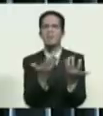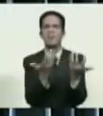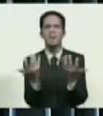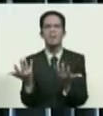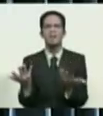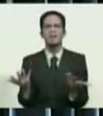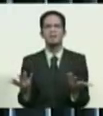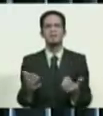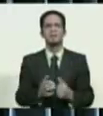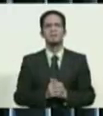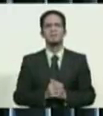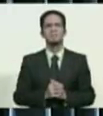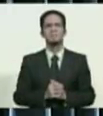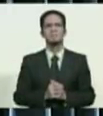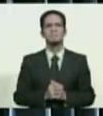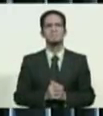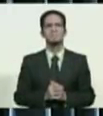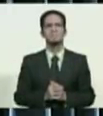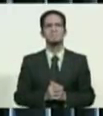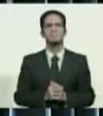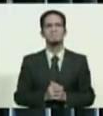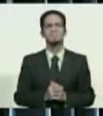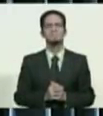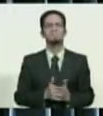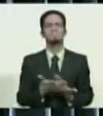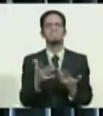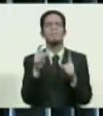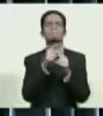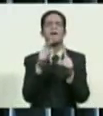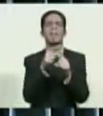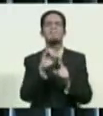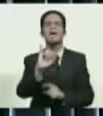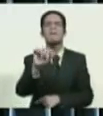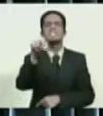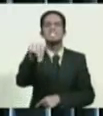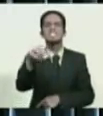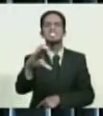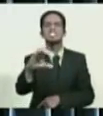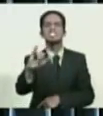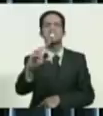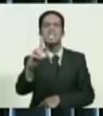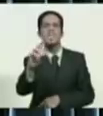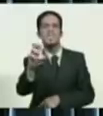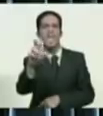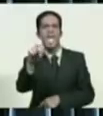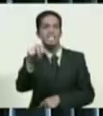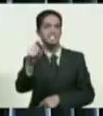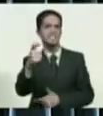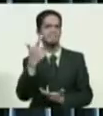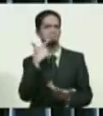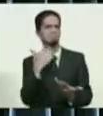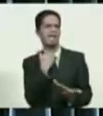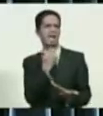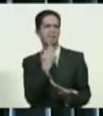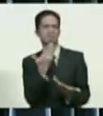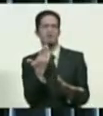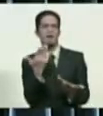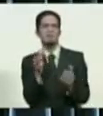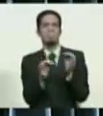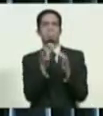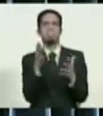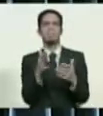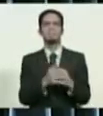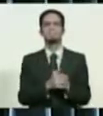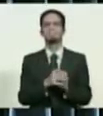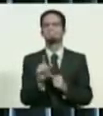lo que el estruendo, el incidente, fue un magnicidio en grado de frustración. Y